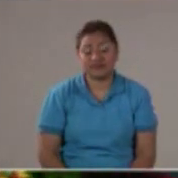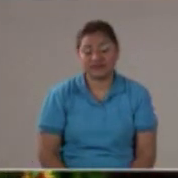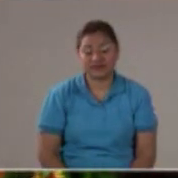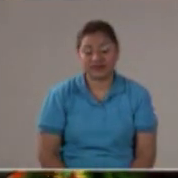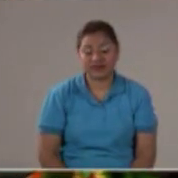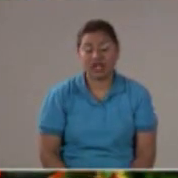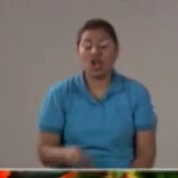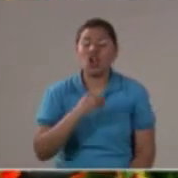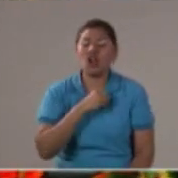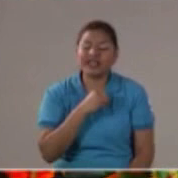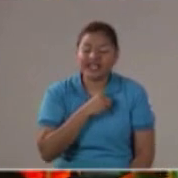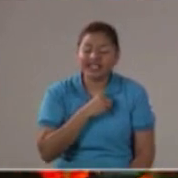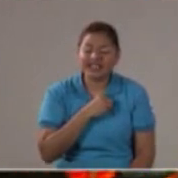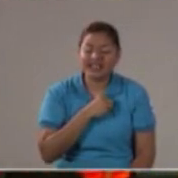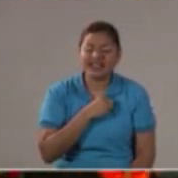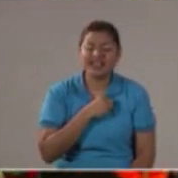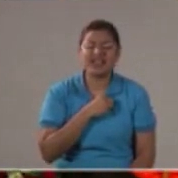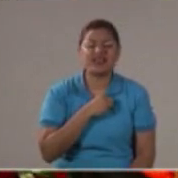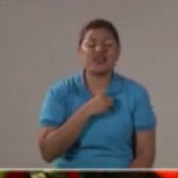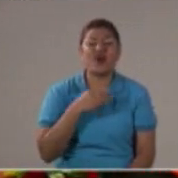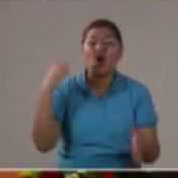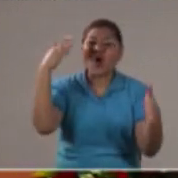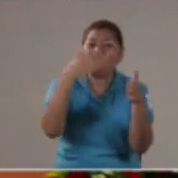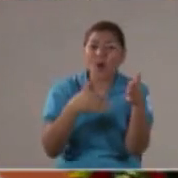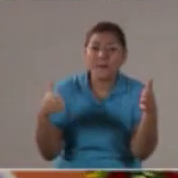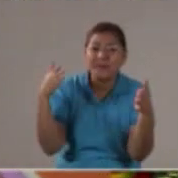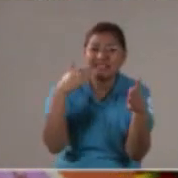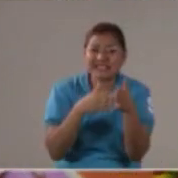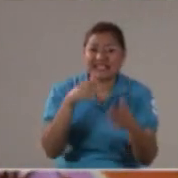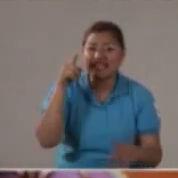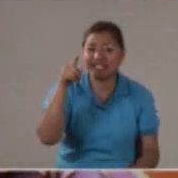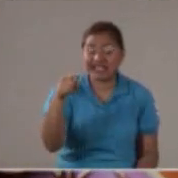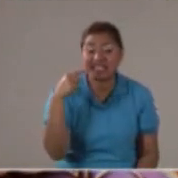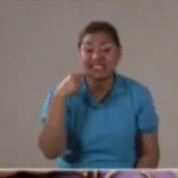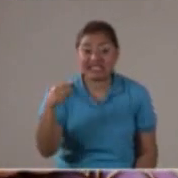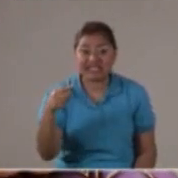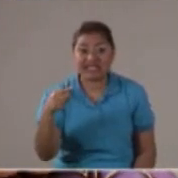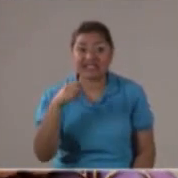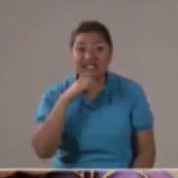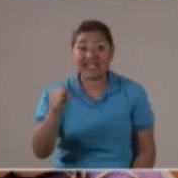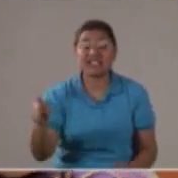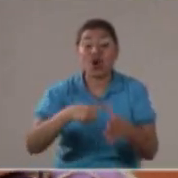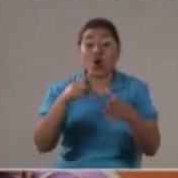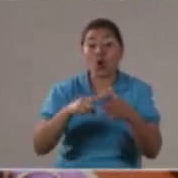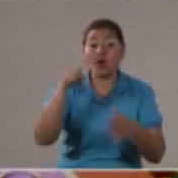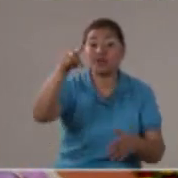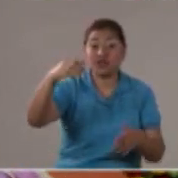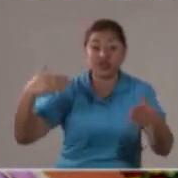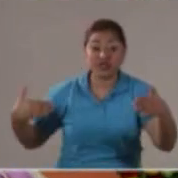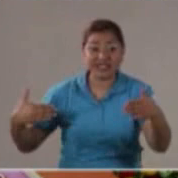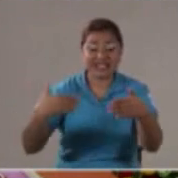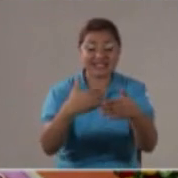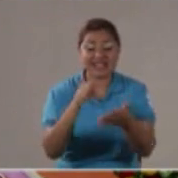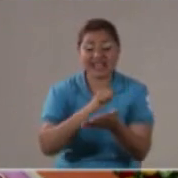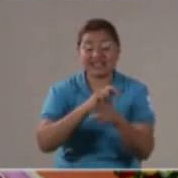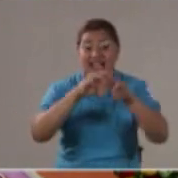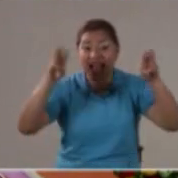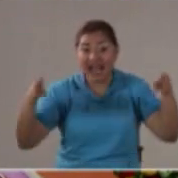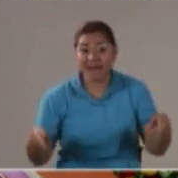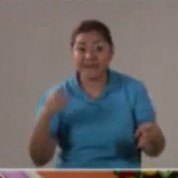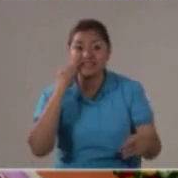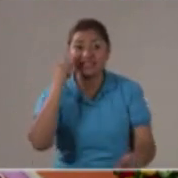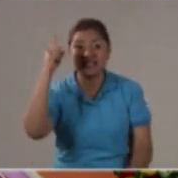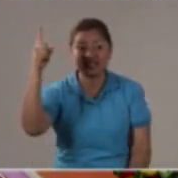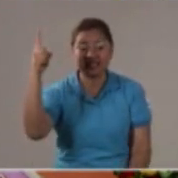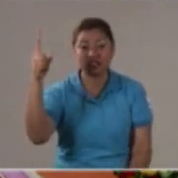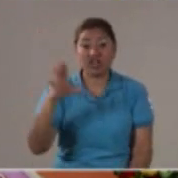Lo que estoy, insisto, tratando de decir con esto es: cuando te acercas a la mesa del